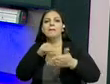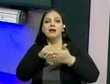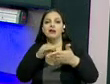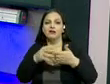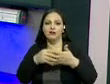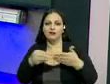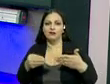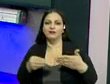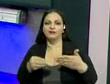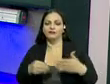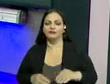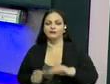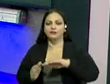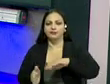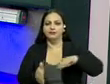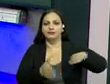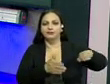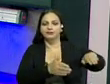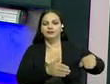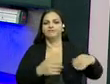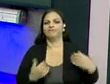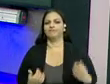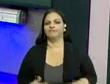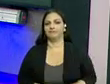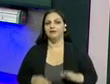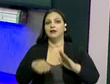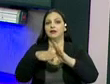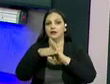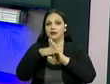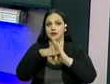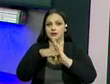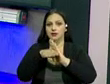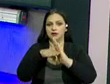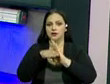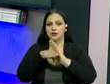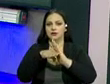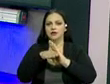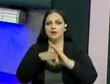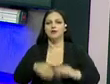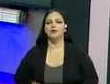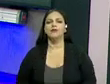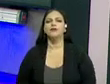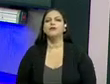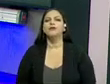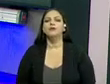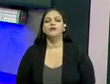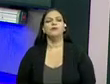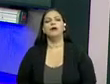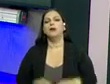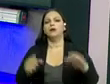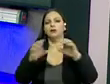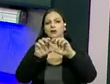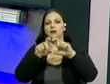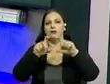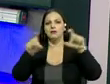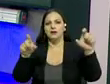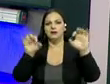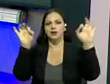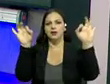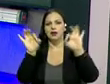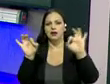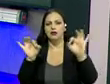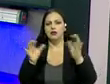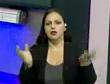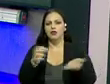menos de 3 días asaltan 2 agencias de la Corporación Nacional de Electricidad en la provincia de